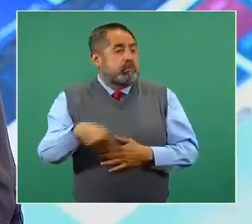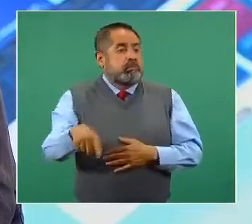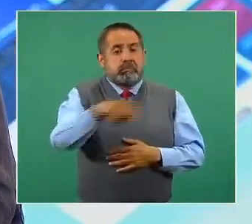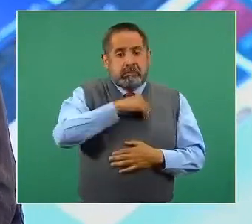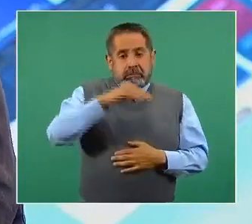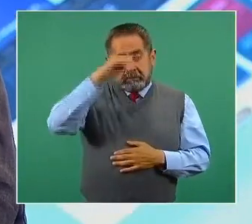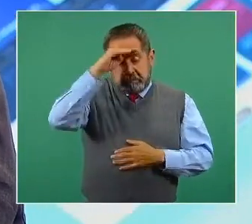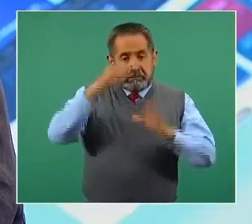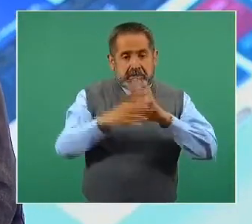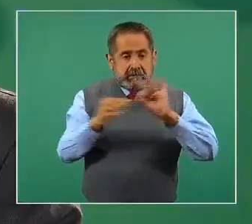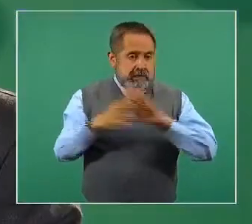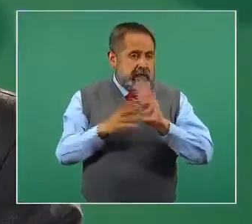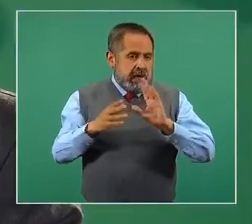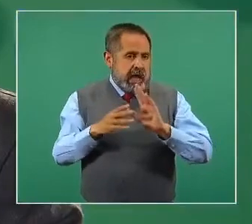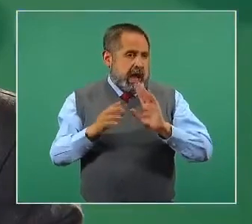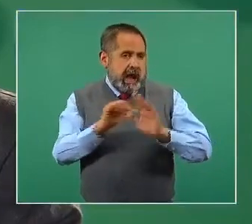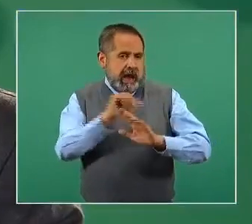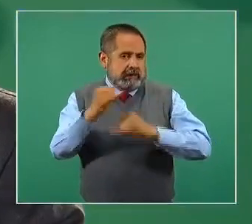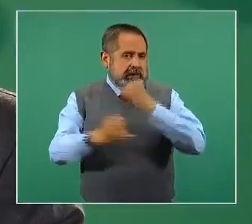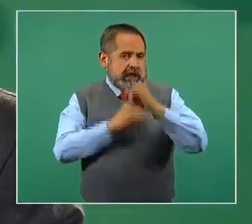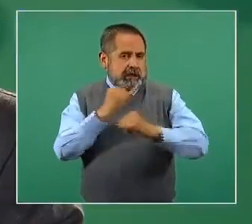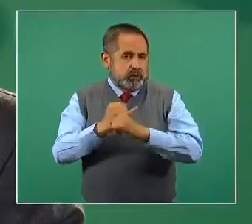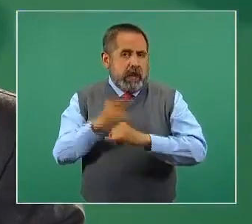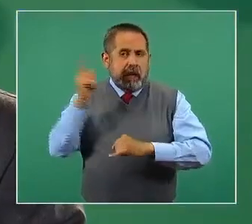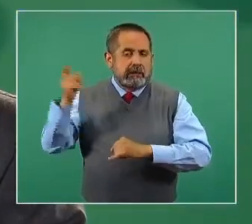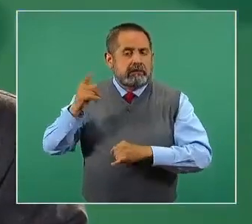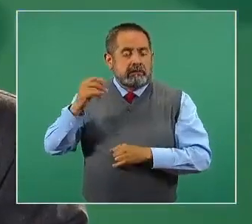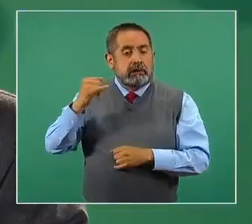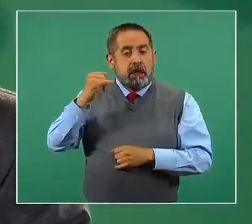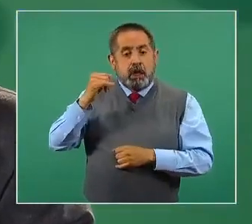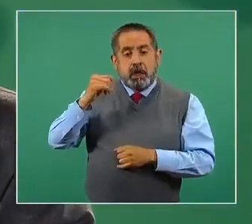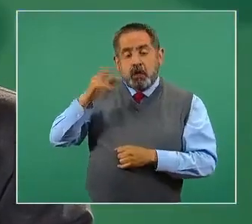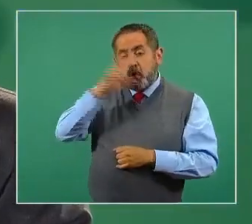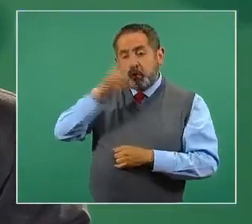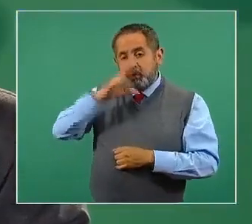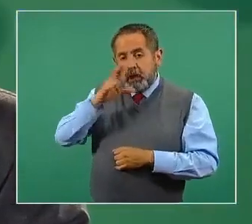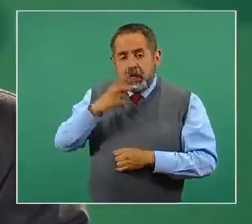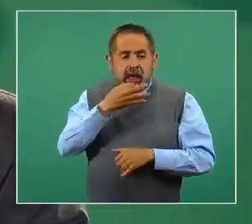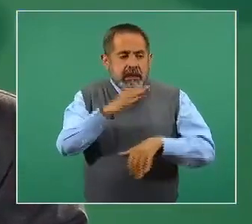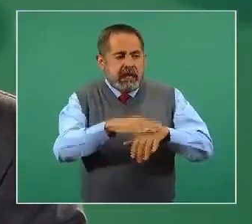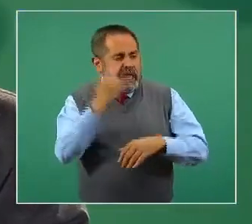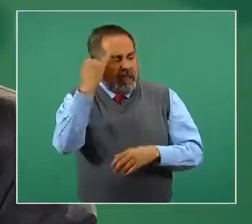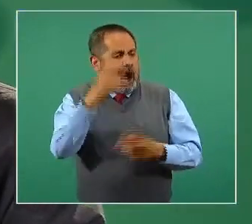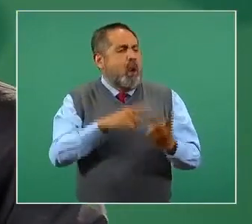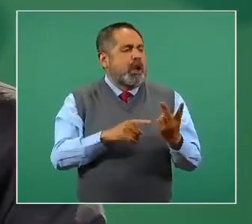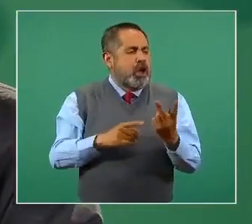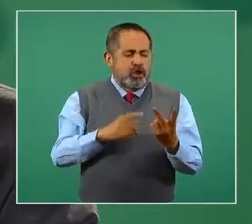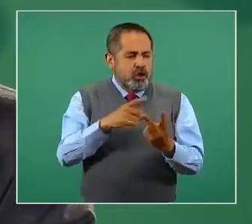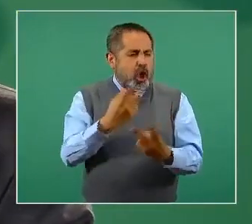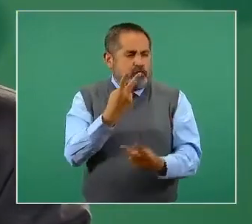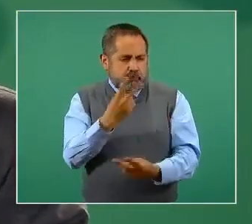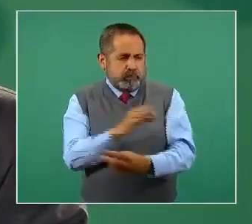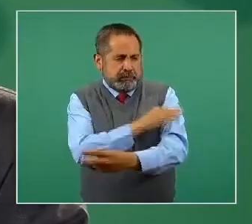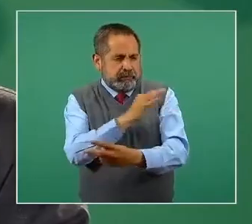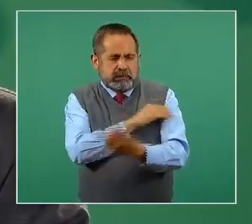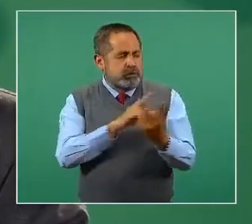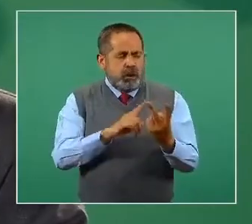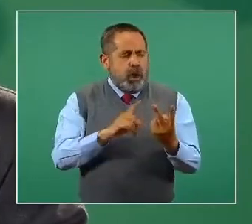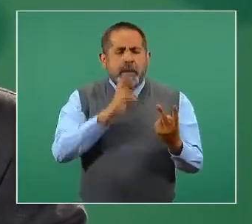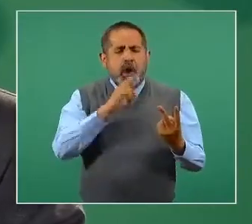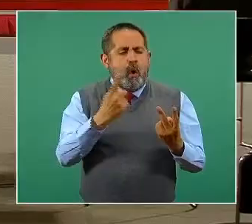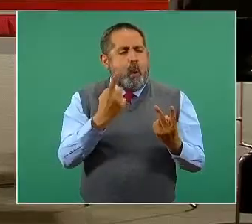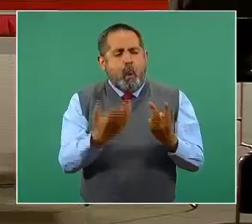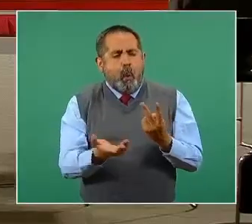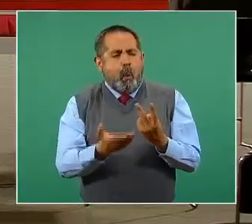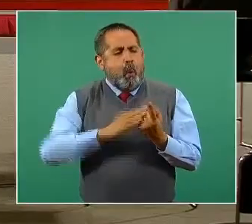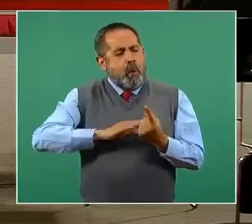científica internacional y la comunidad de salud pública la idea de usar solo la primera dosis. Y